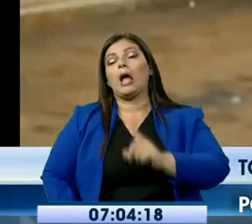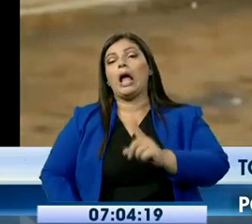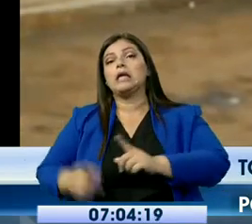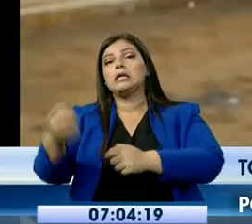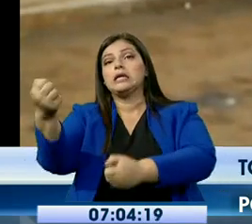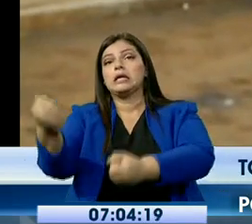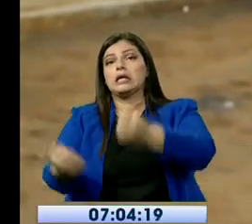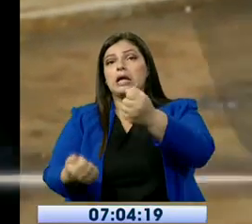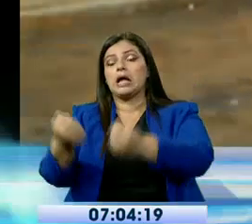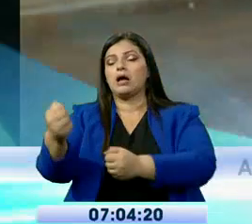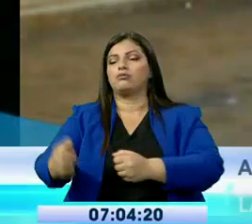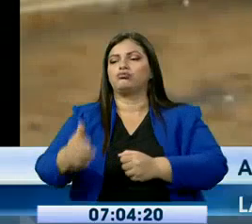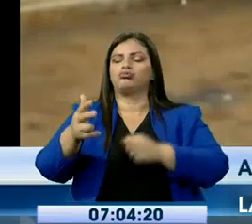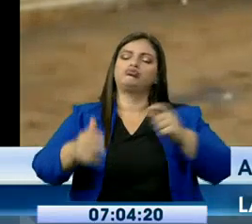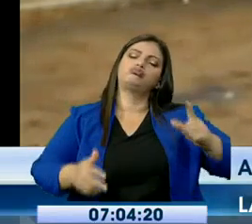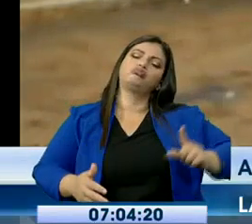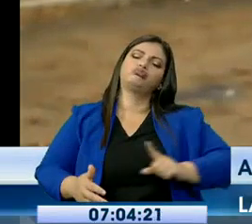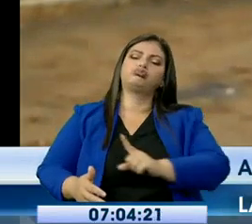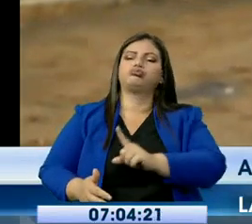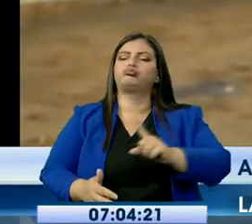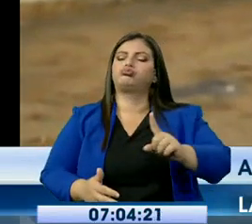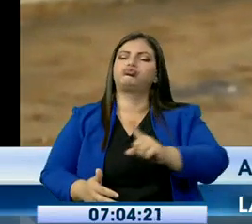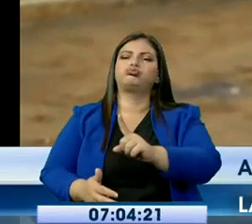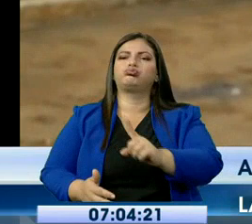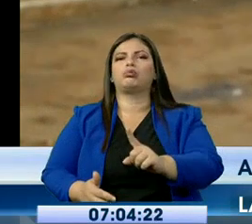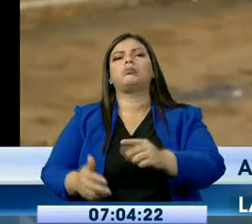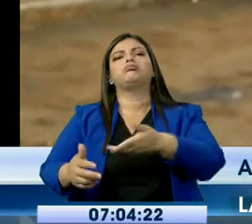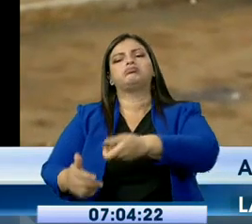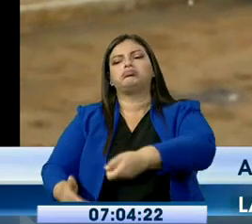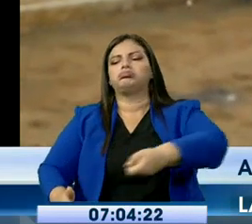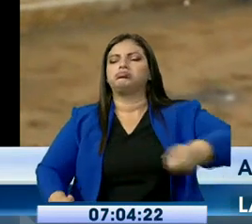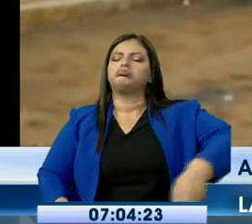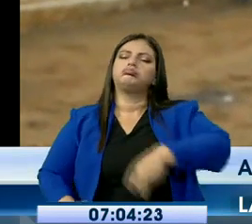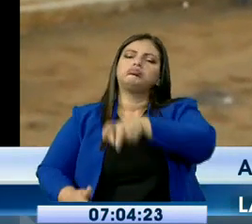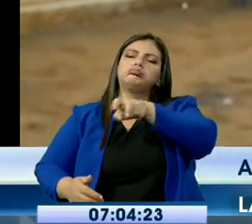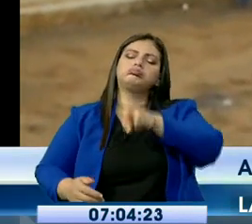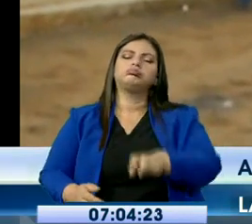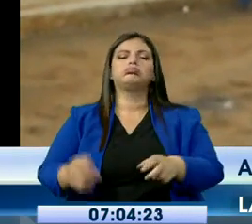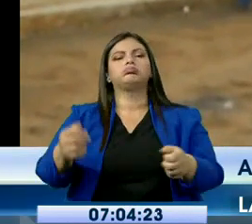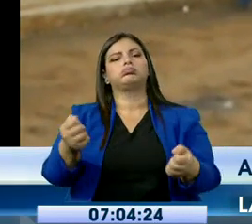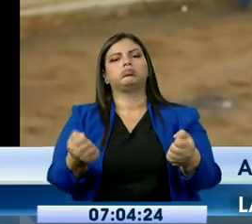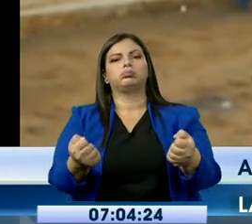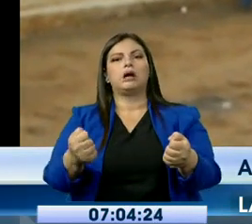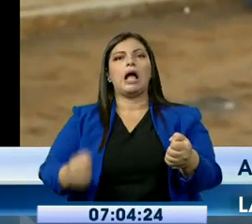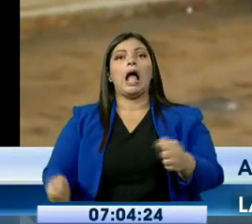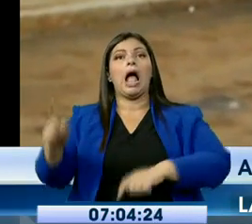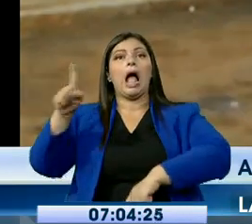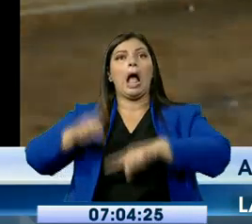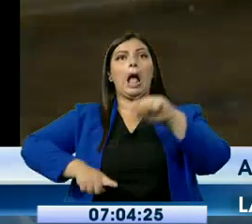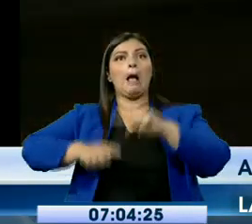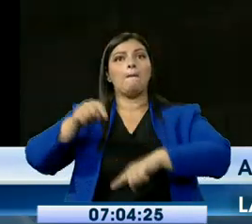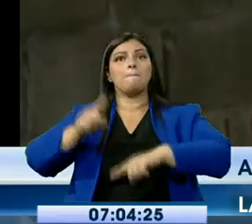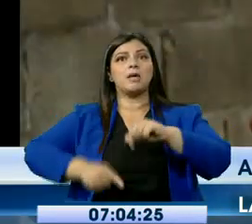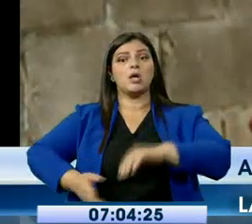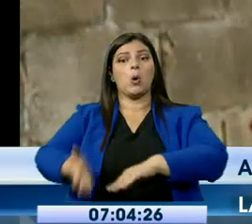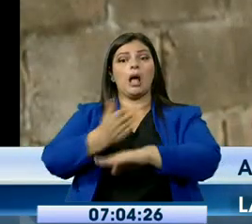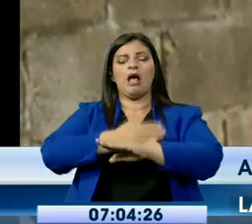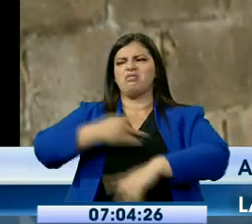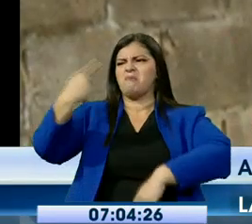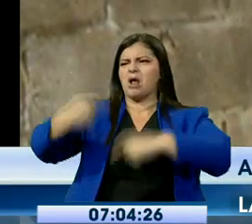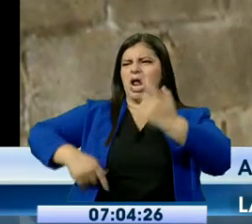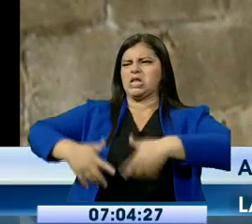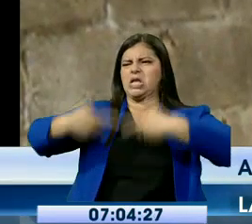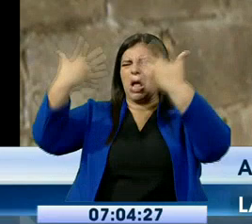amigos. Y dentro del carro se arma una discusión y producto de la discusión oyen un disparo. Se presume que ese disparo es la causante de la